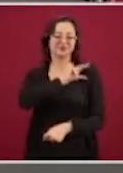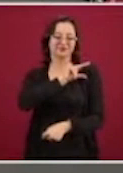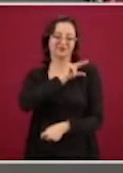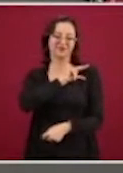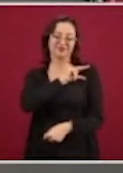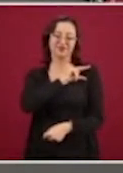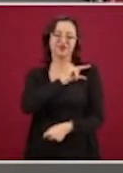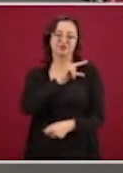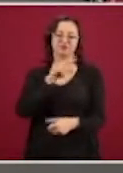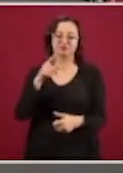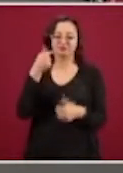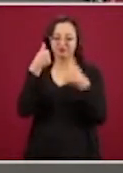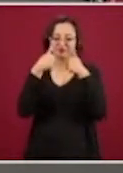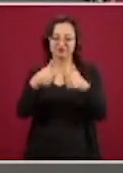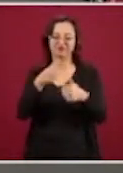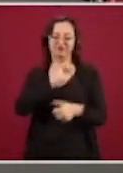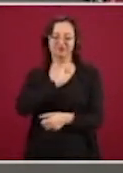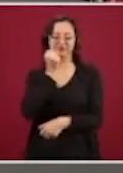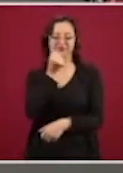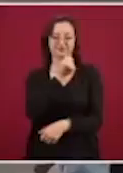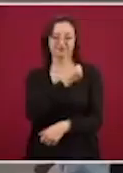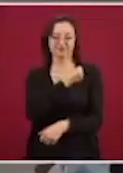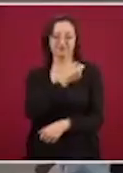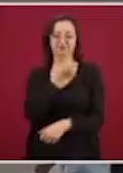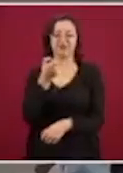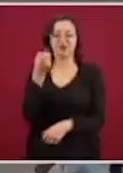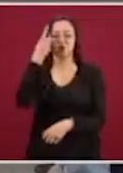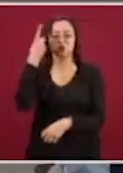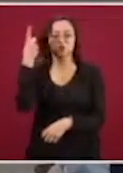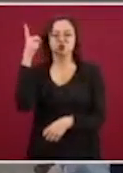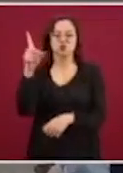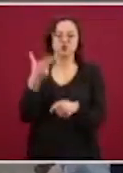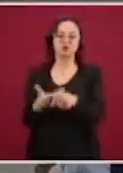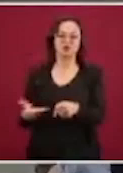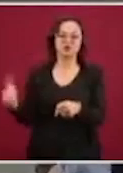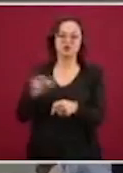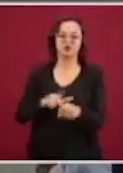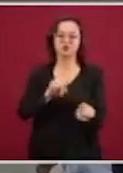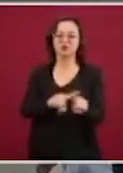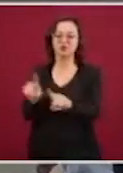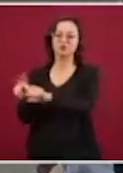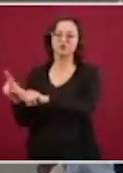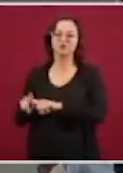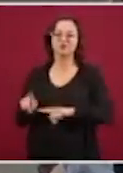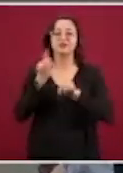la salud, los dueños de hospitales, y también